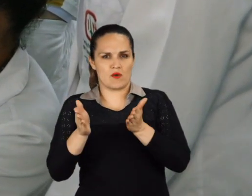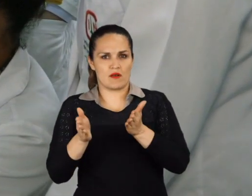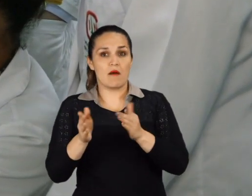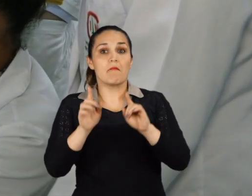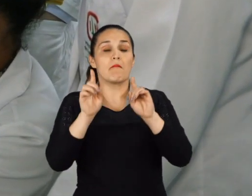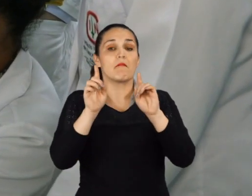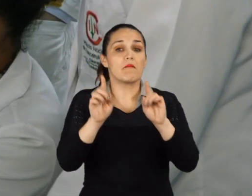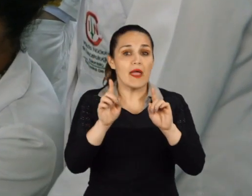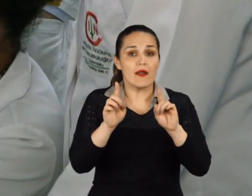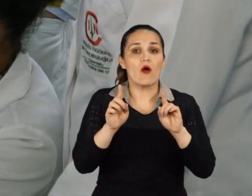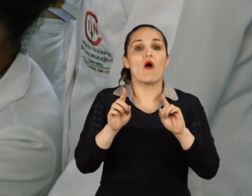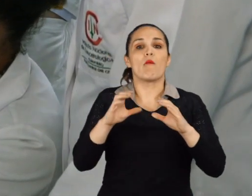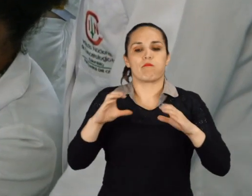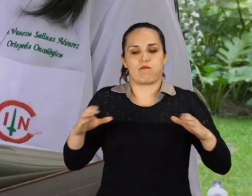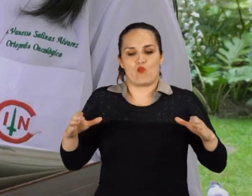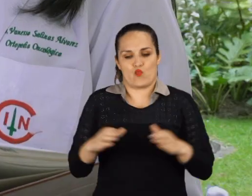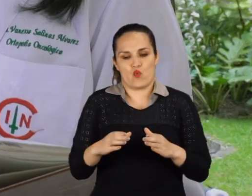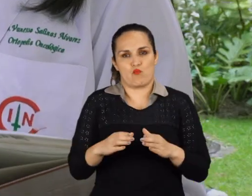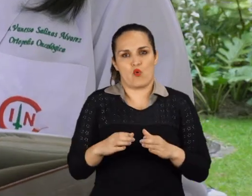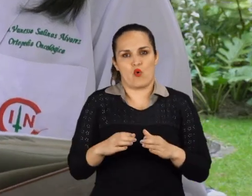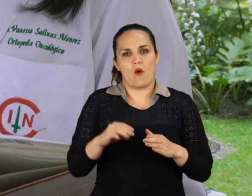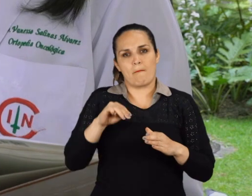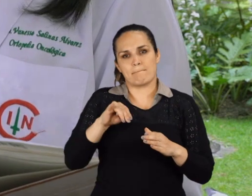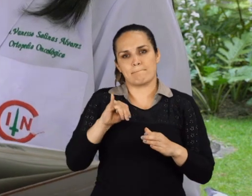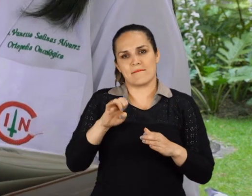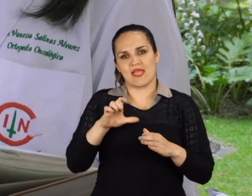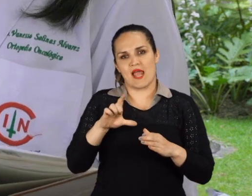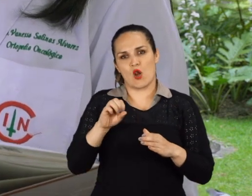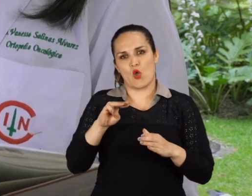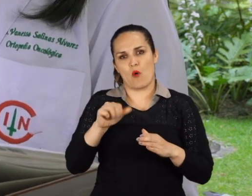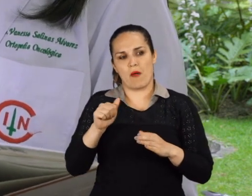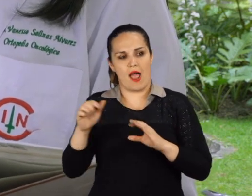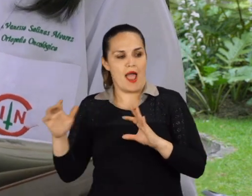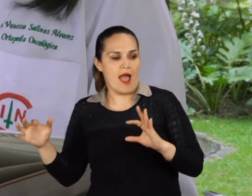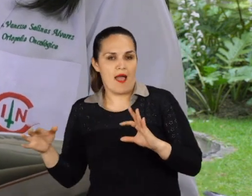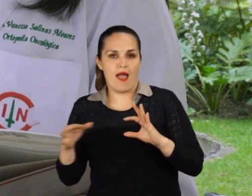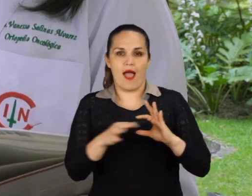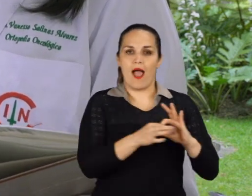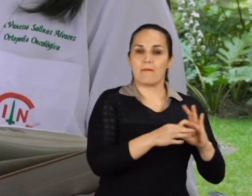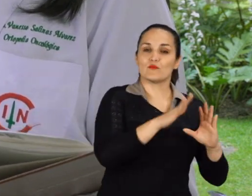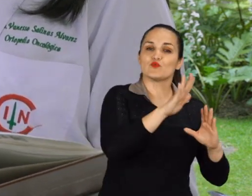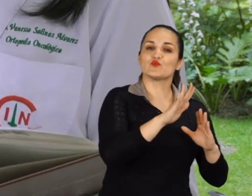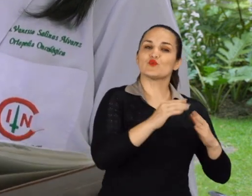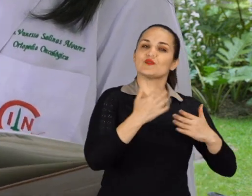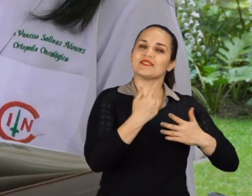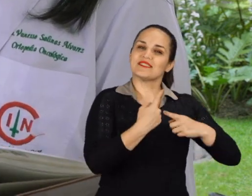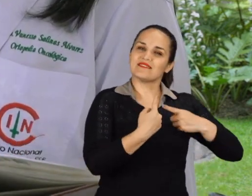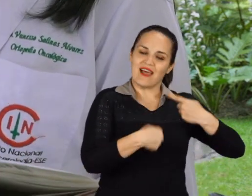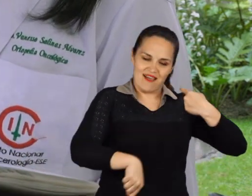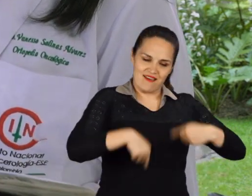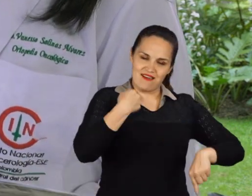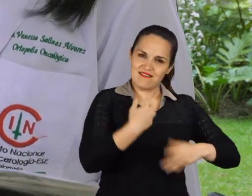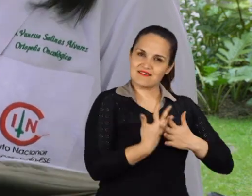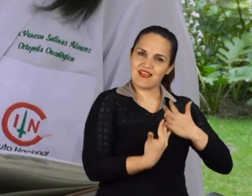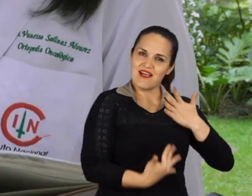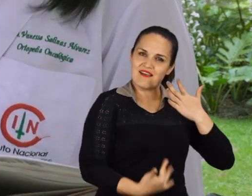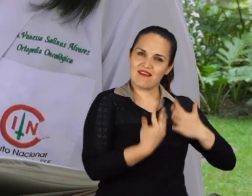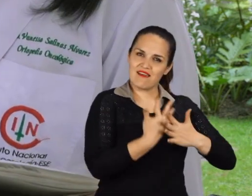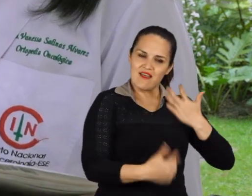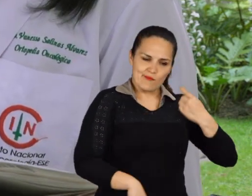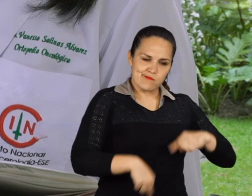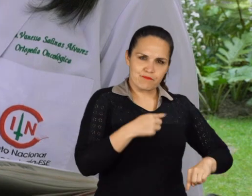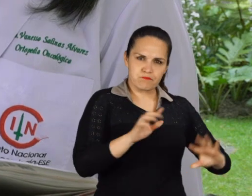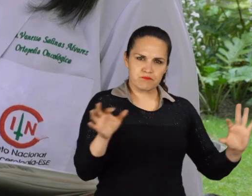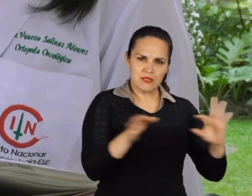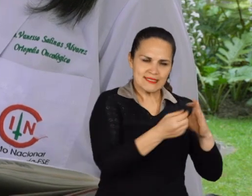pero nosotros contamos con un grupo de mieloma que lo lidera el grupo de hematología. El plan es que una vez finalizado este proyecto, que esperamos